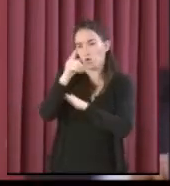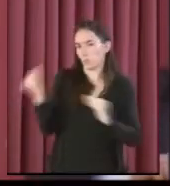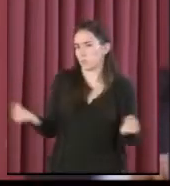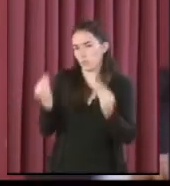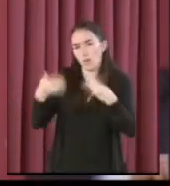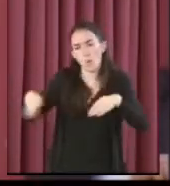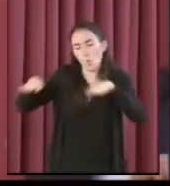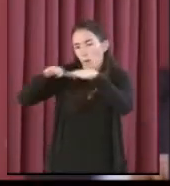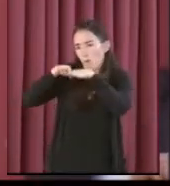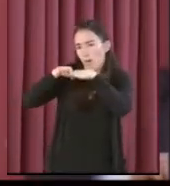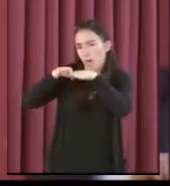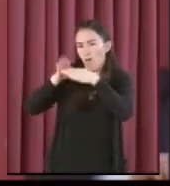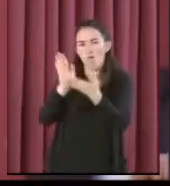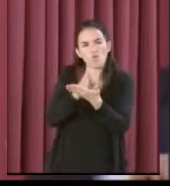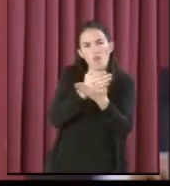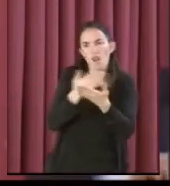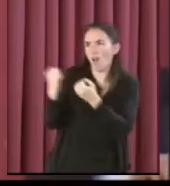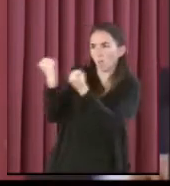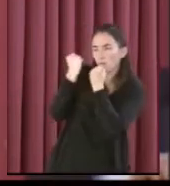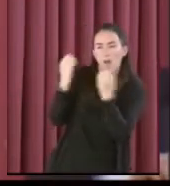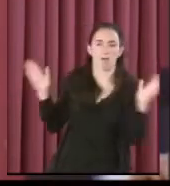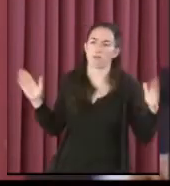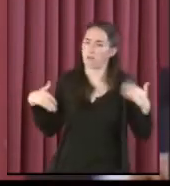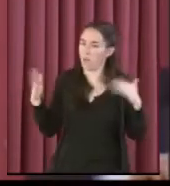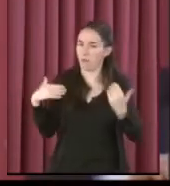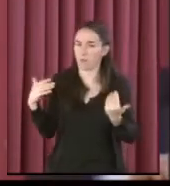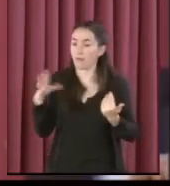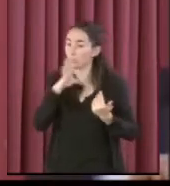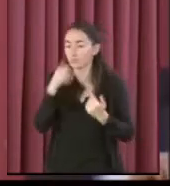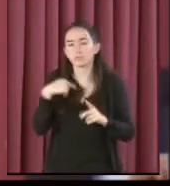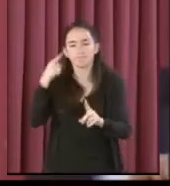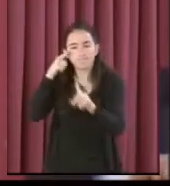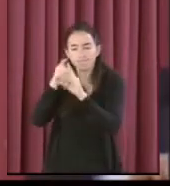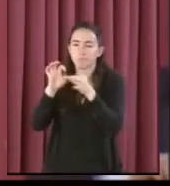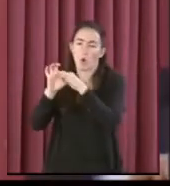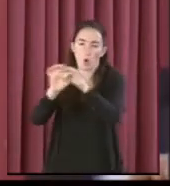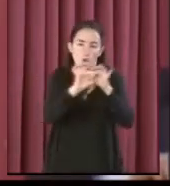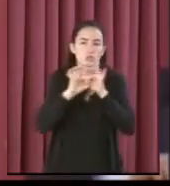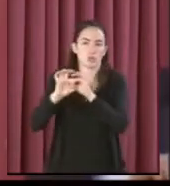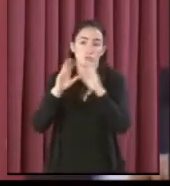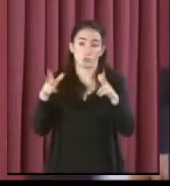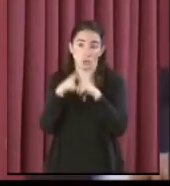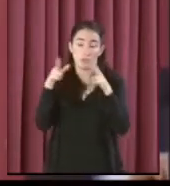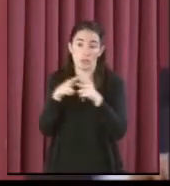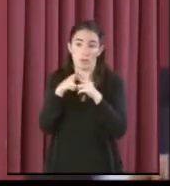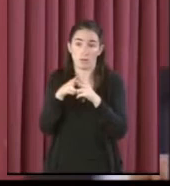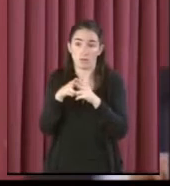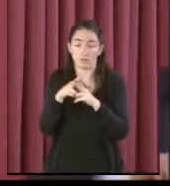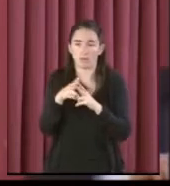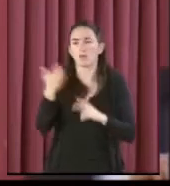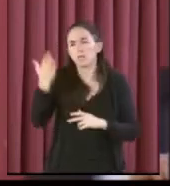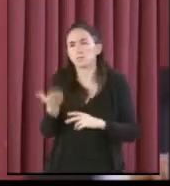sin exclusiones. Para ello, junto a todas las líneas de trabajo centradas en la cohesión social, es importante